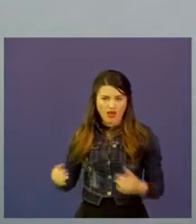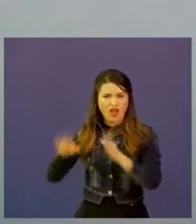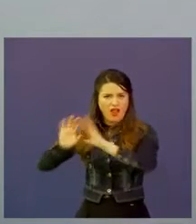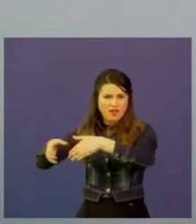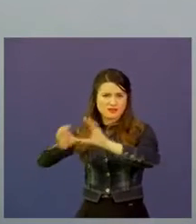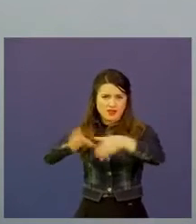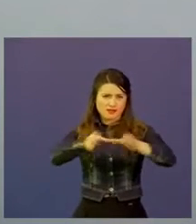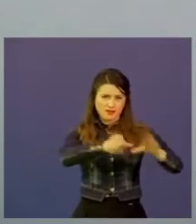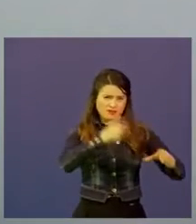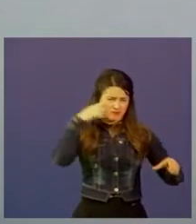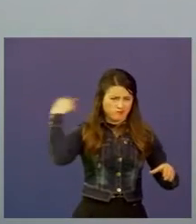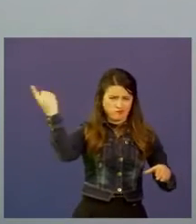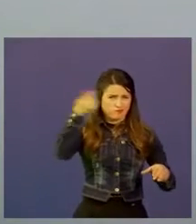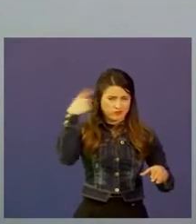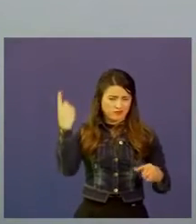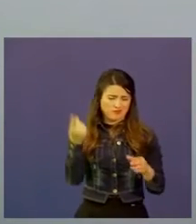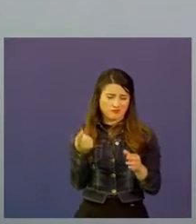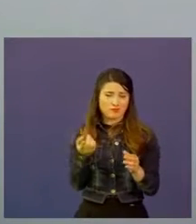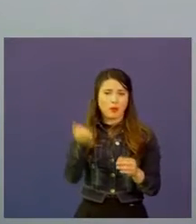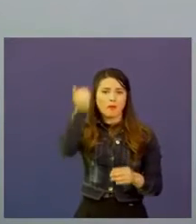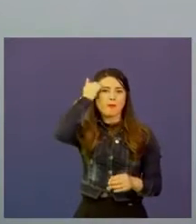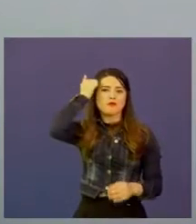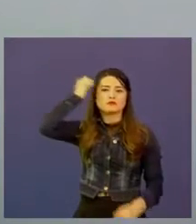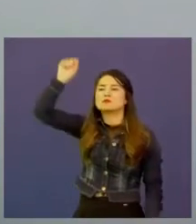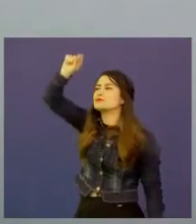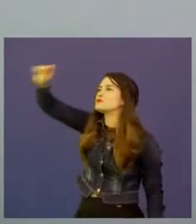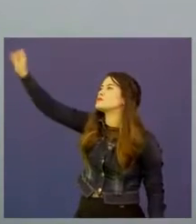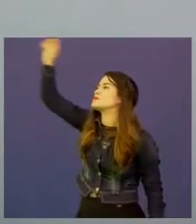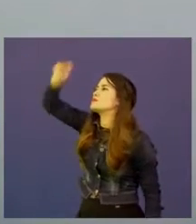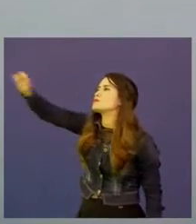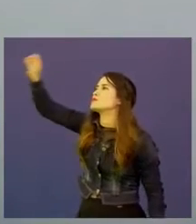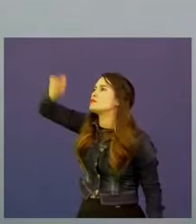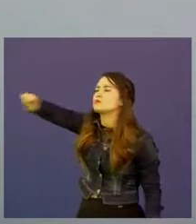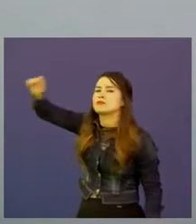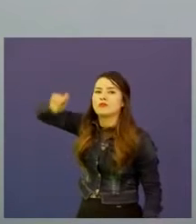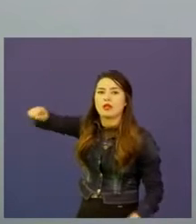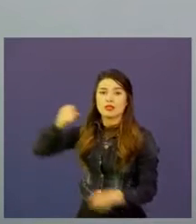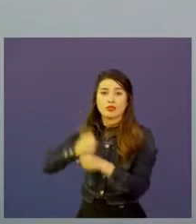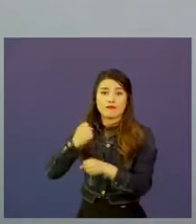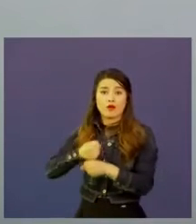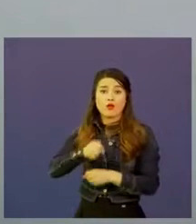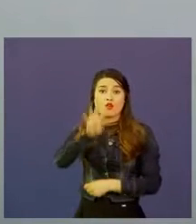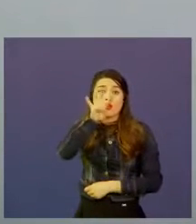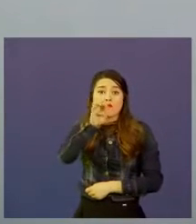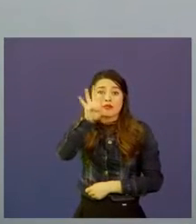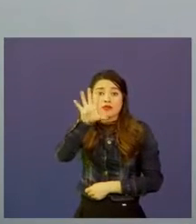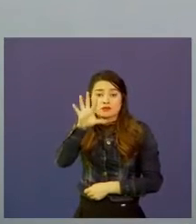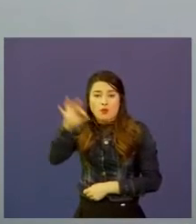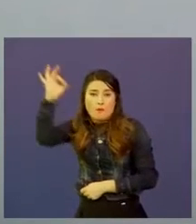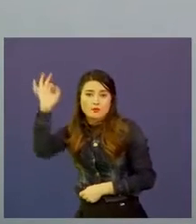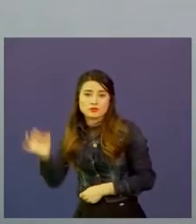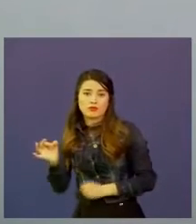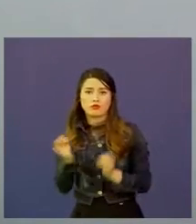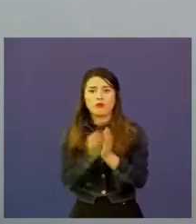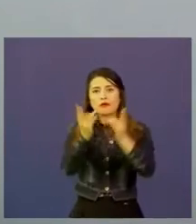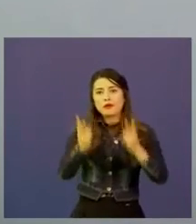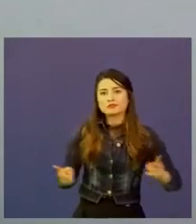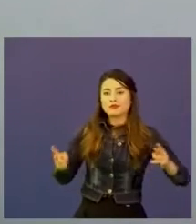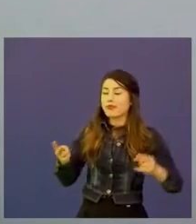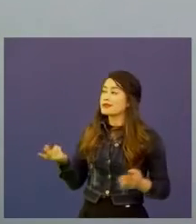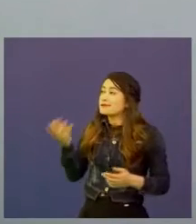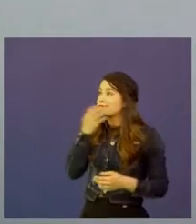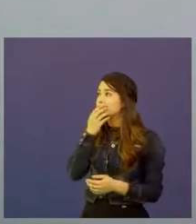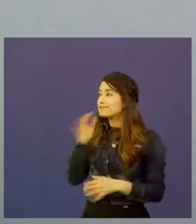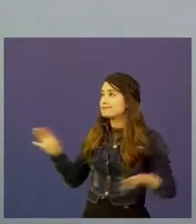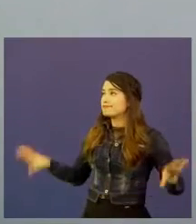trabajo, podría decir yo, con respecto a lo que hace el estudiante. El aprendizaje depende más del profesor, como lo estamos viviendo ahora. Los alumnos